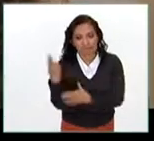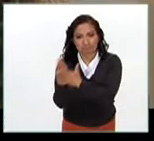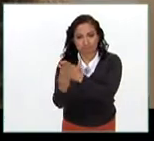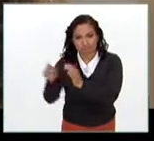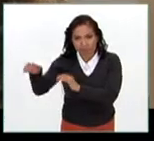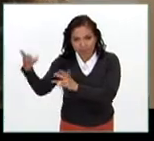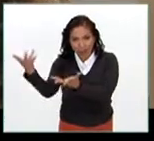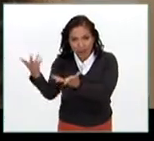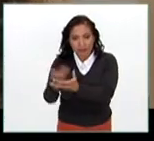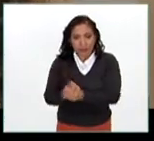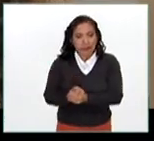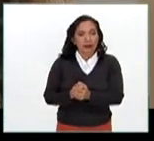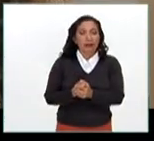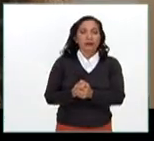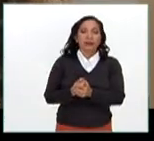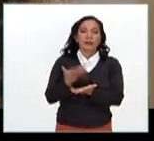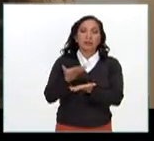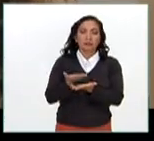ilustrados por él.